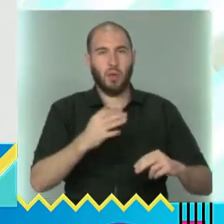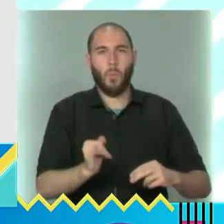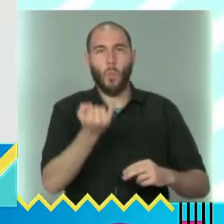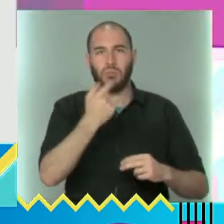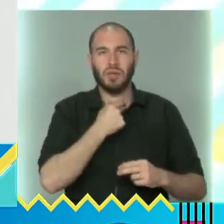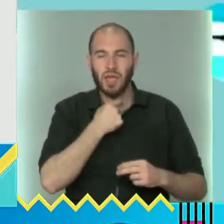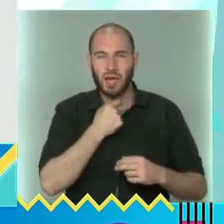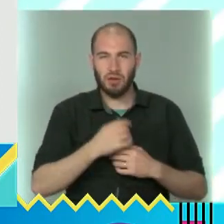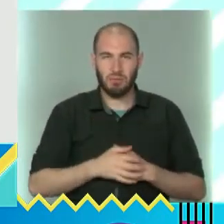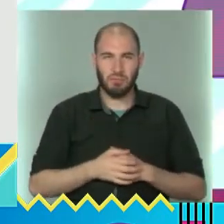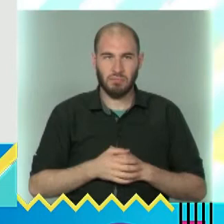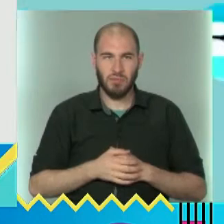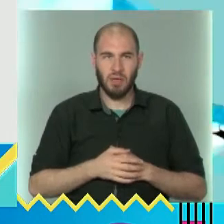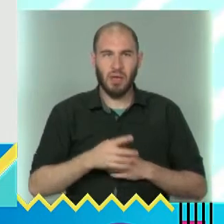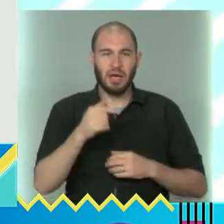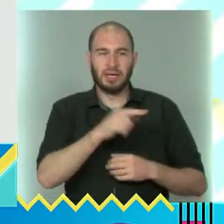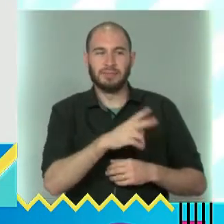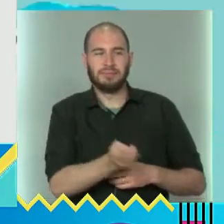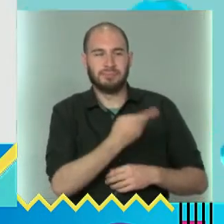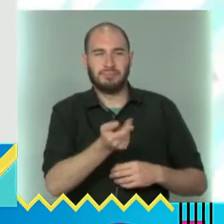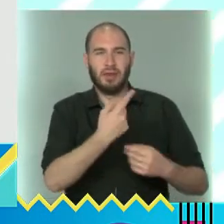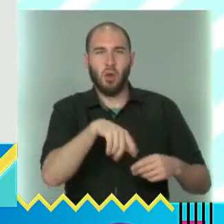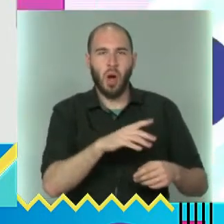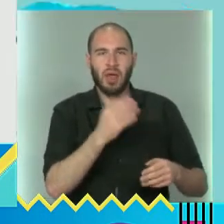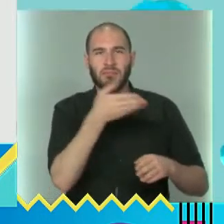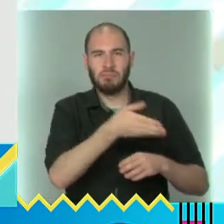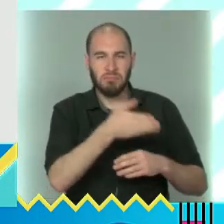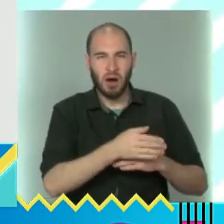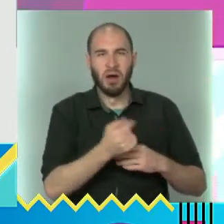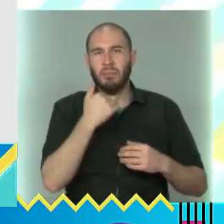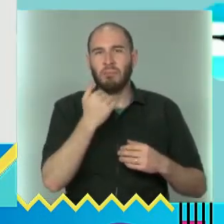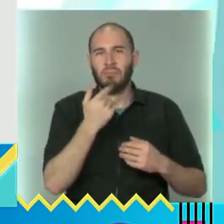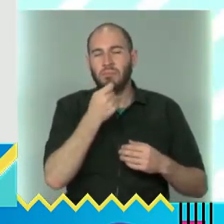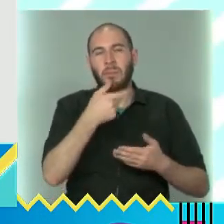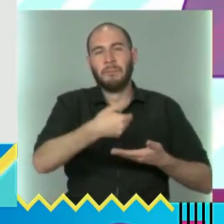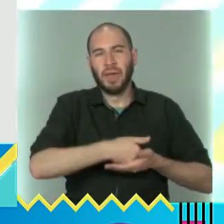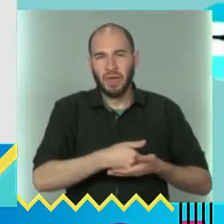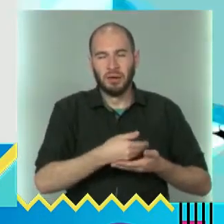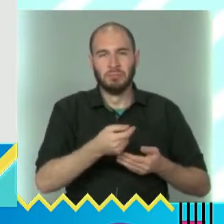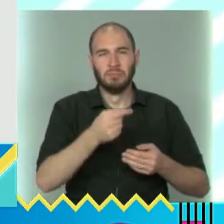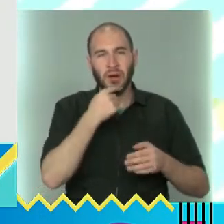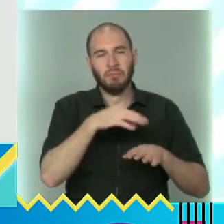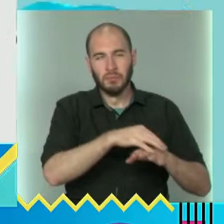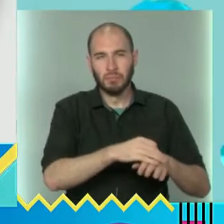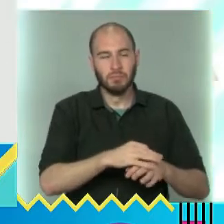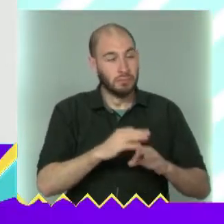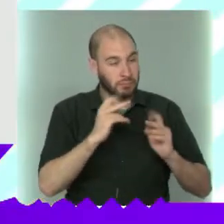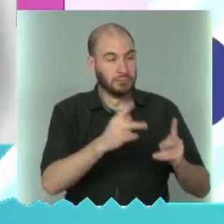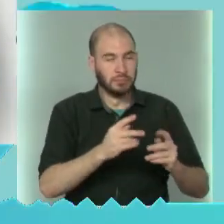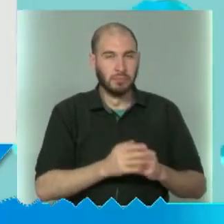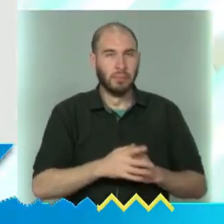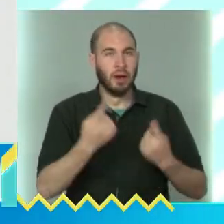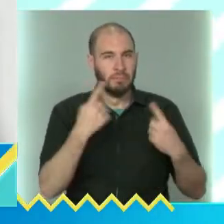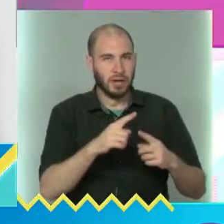peso, no me está funcionando los lugares donde estoy yendo y, no sé, pedí coaching. Ok,